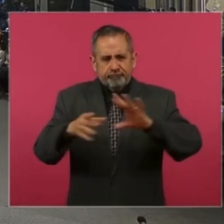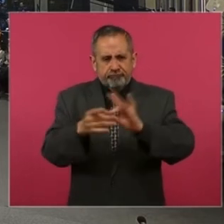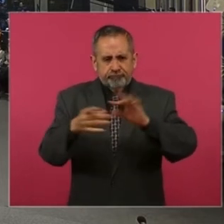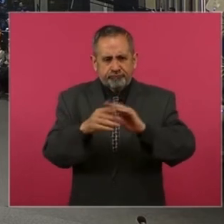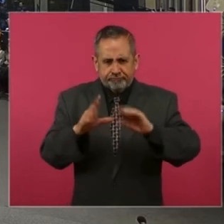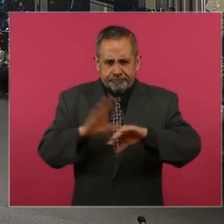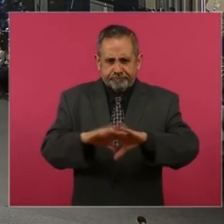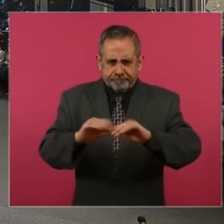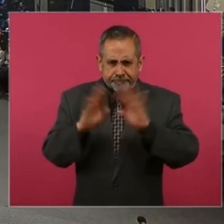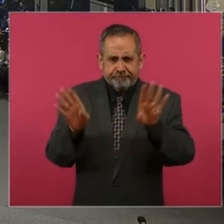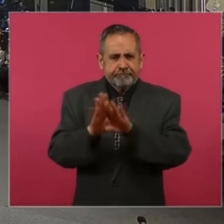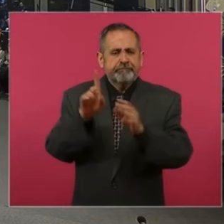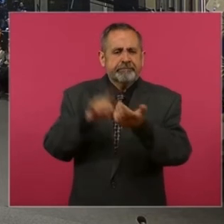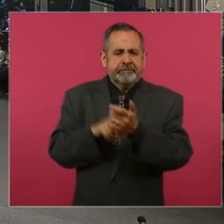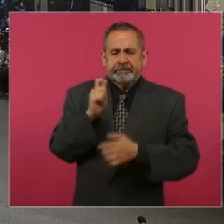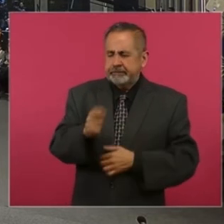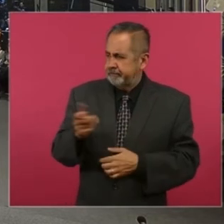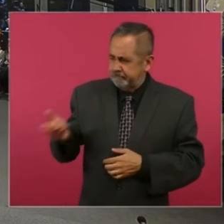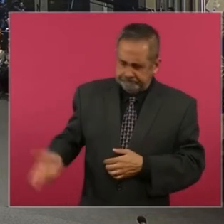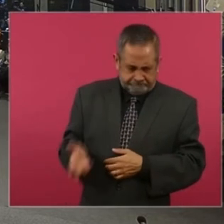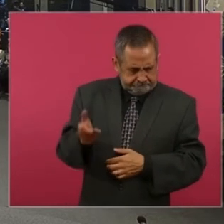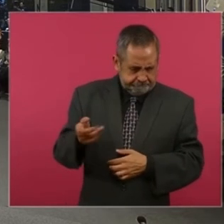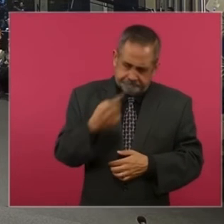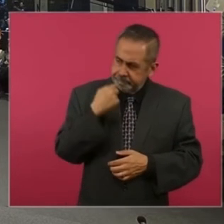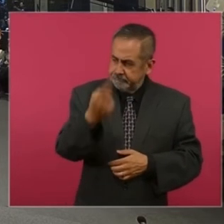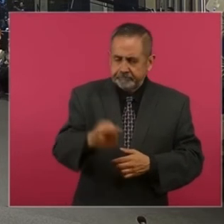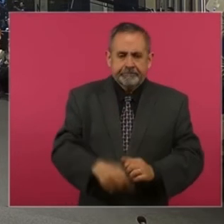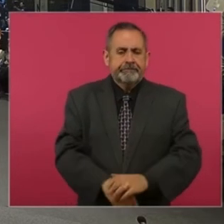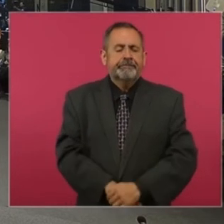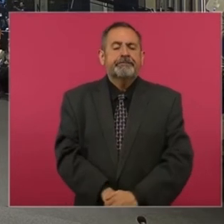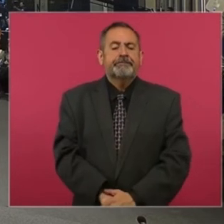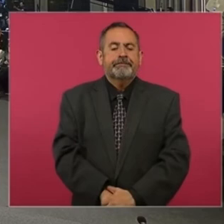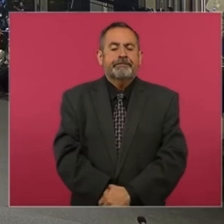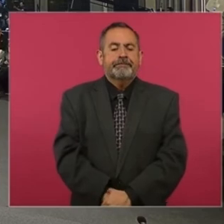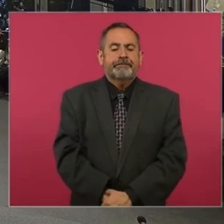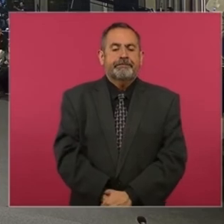comentario sobre este tema.